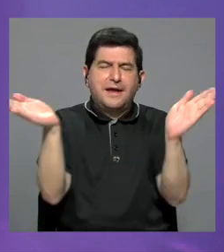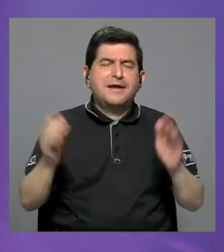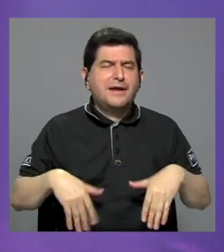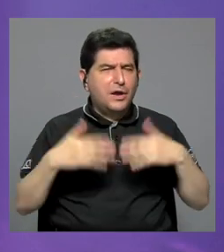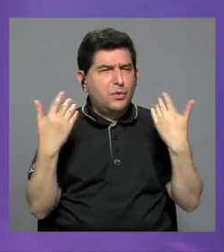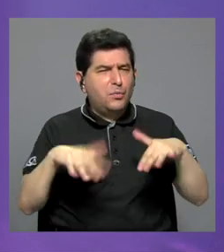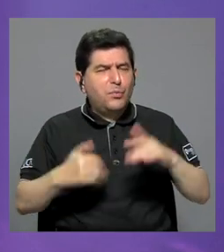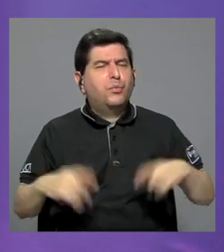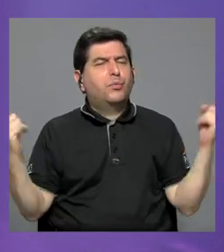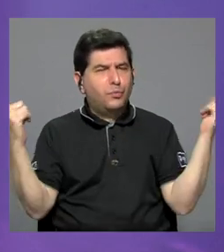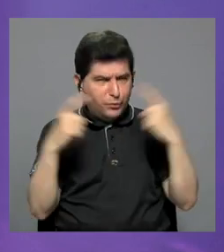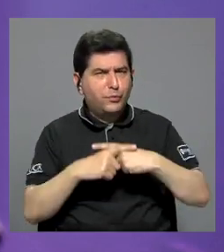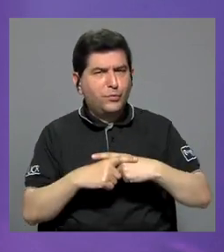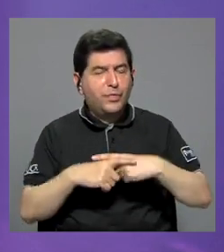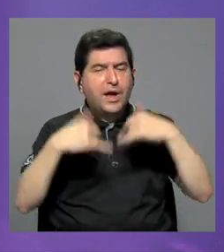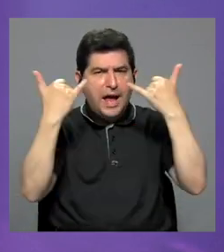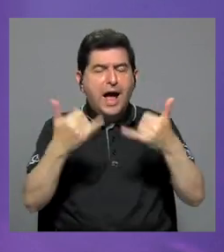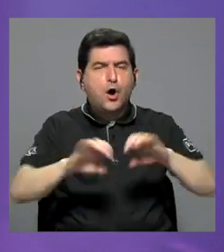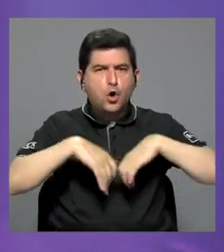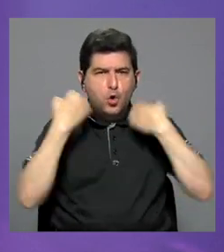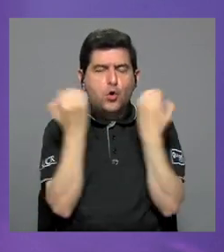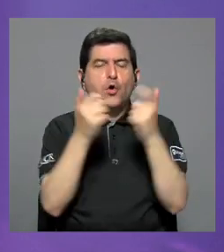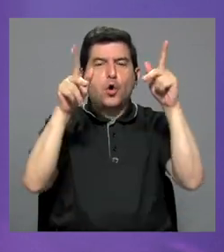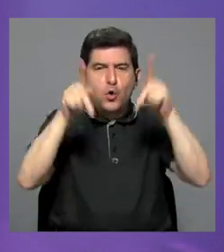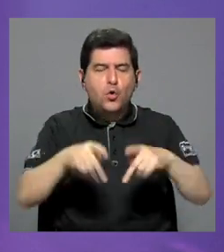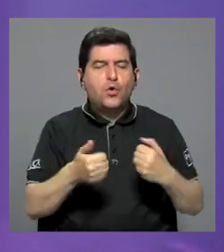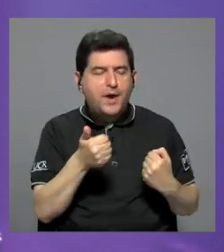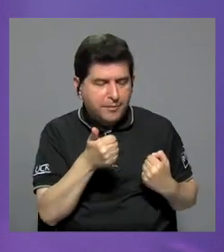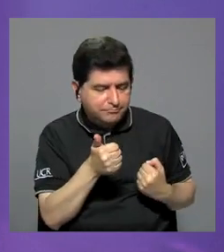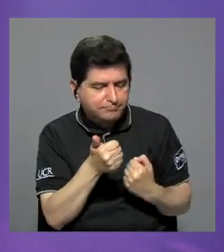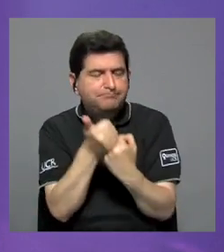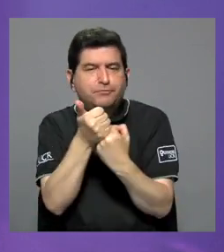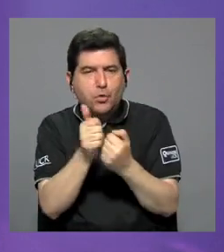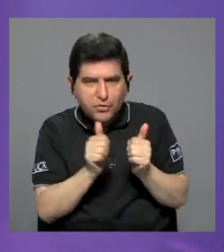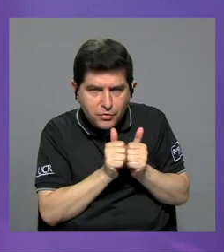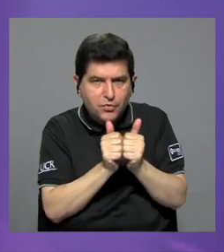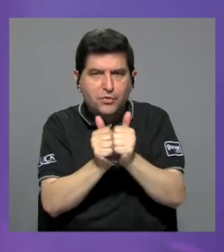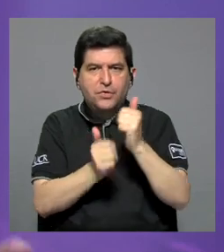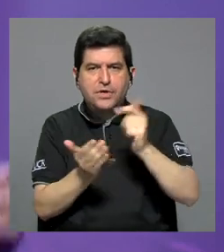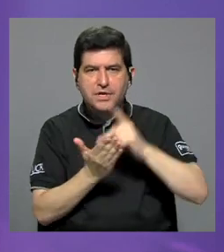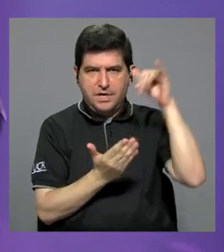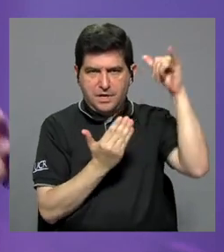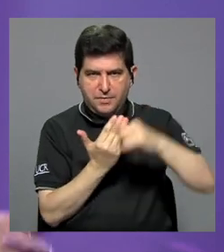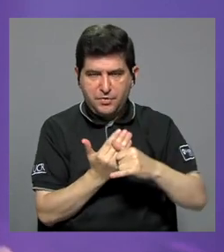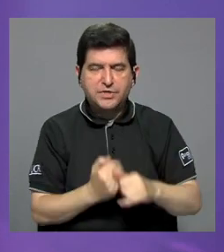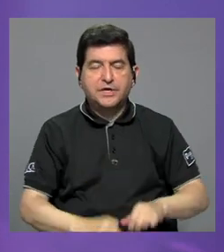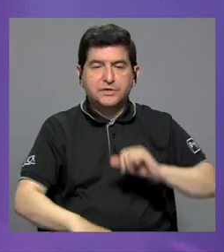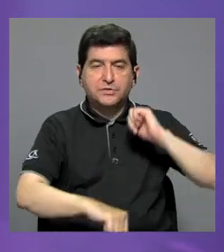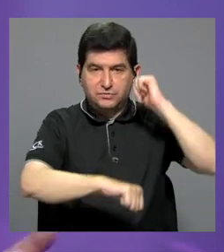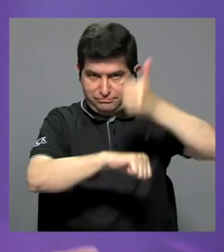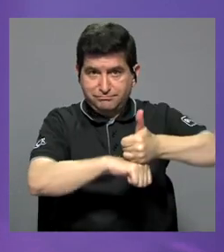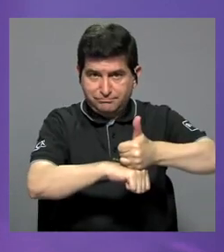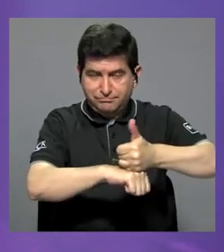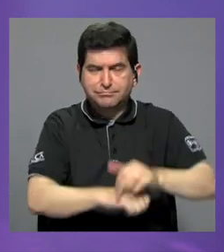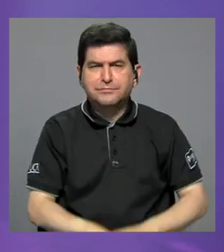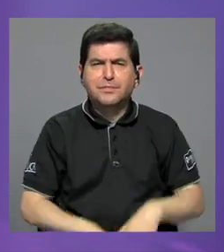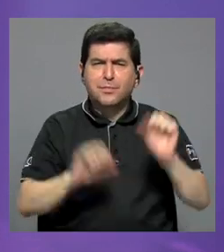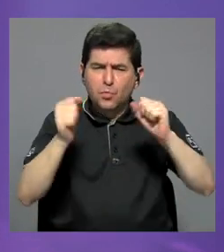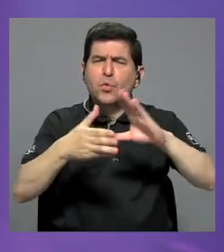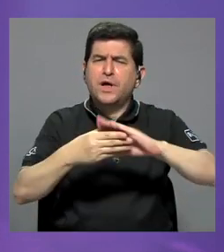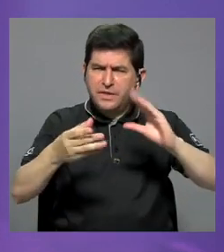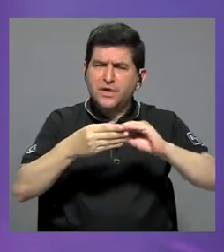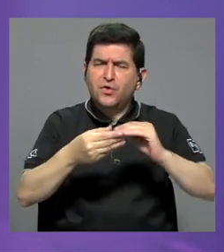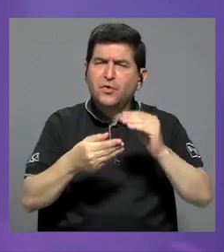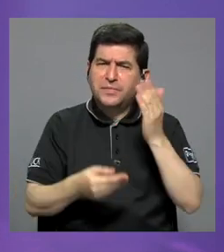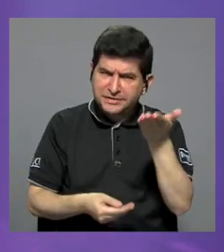es tremendamente complejo. Ahora, el equipo de personas que les han acompañado en este proyecto, en esta materialización, ¿podrían